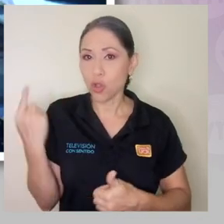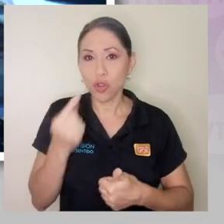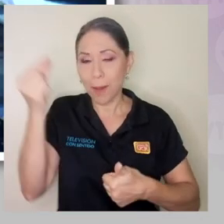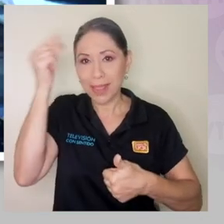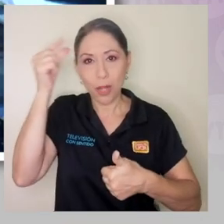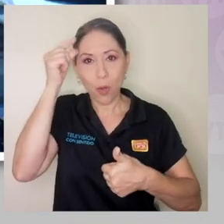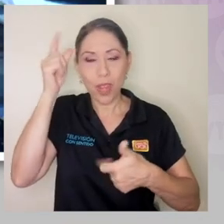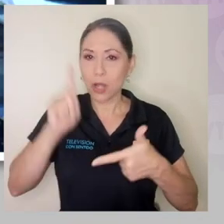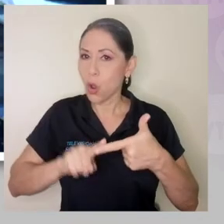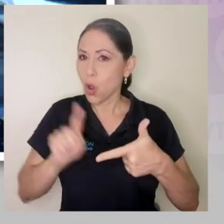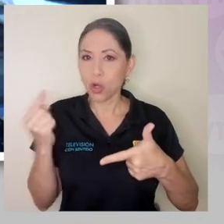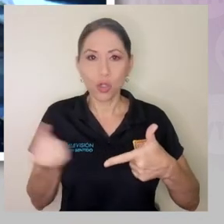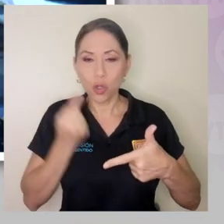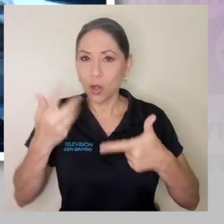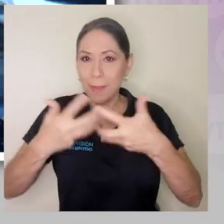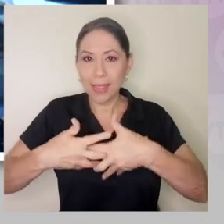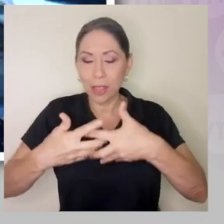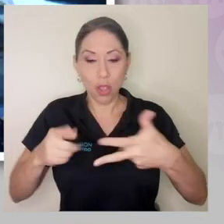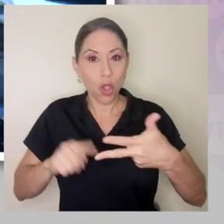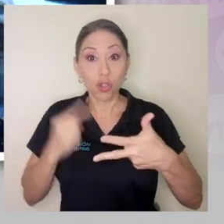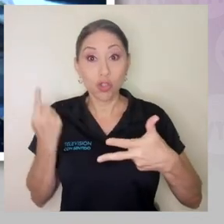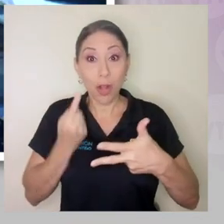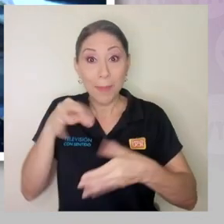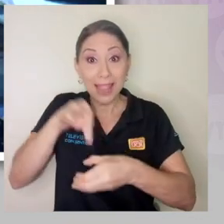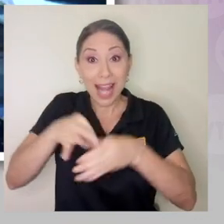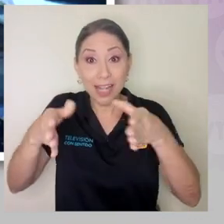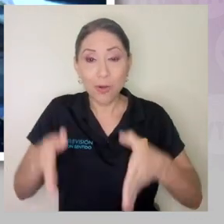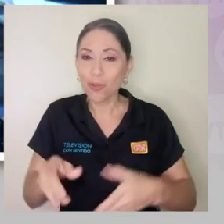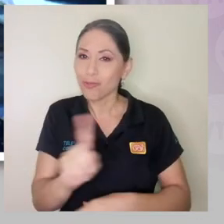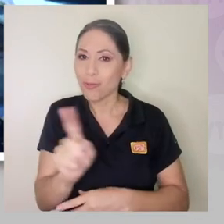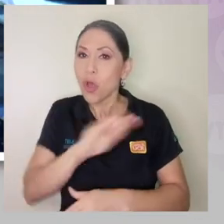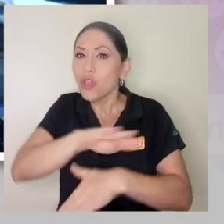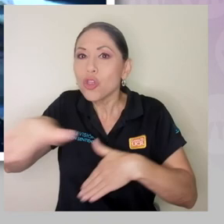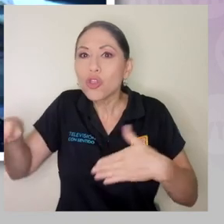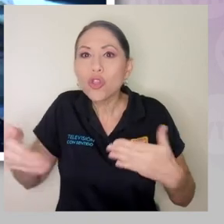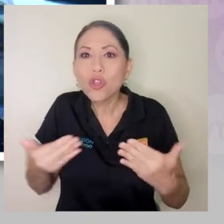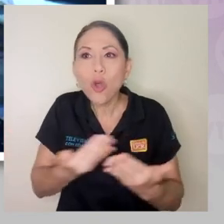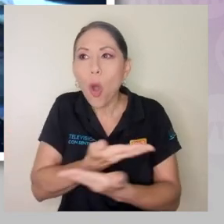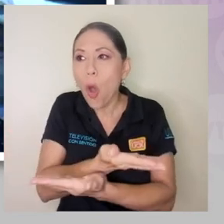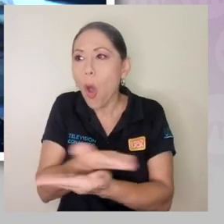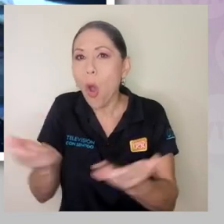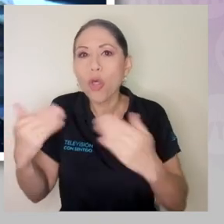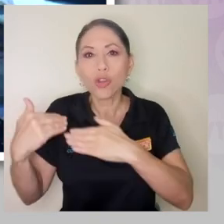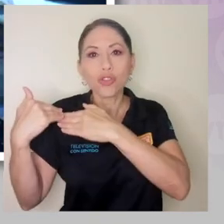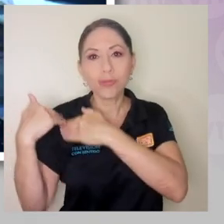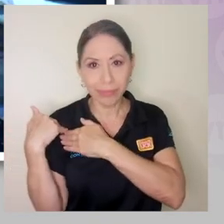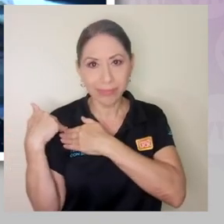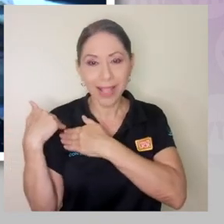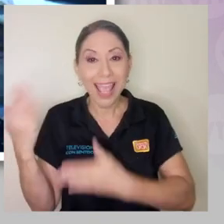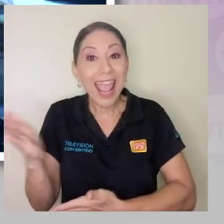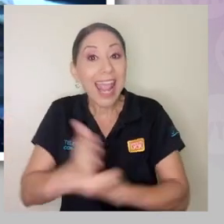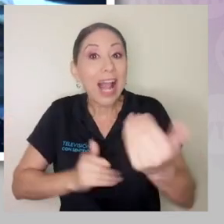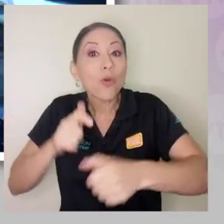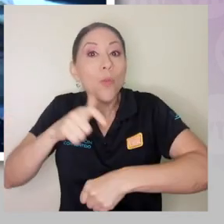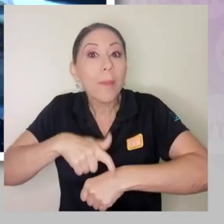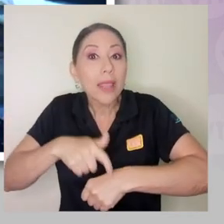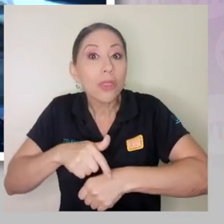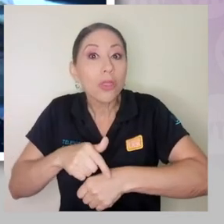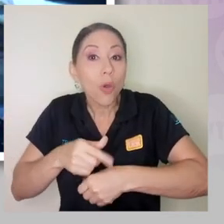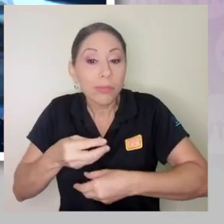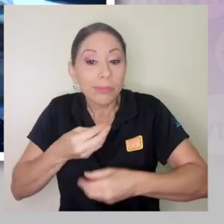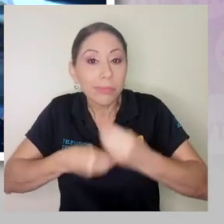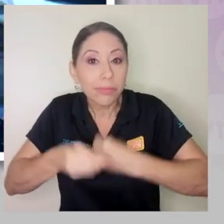toca solo a la industria, no le toca solo al agricultor, nos toca a todos los que en algún momento del día tocamos